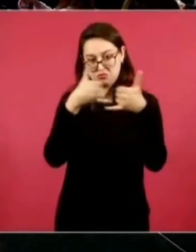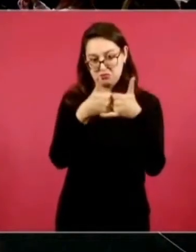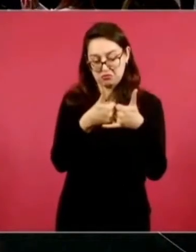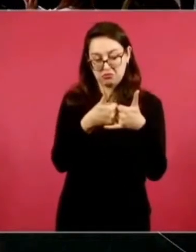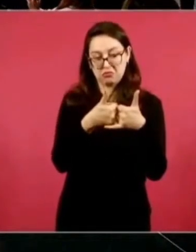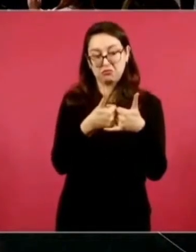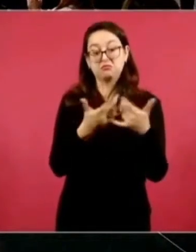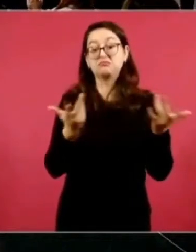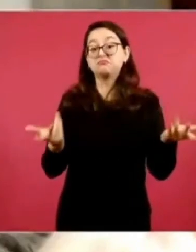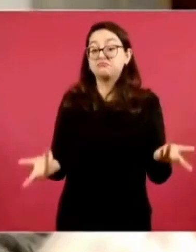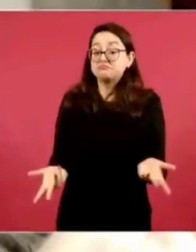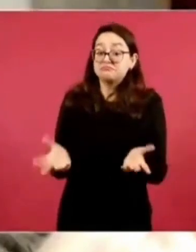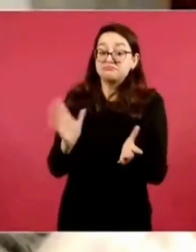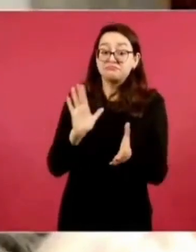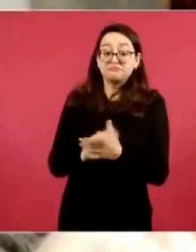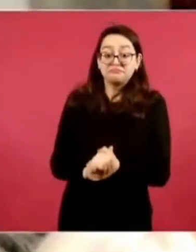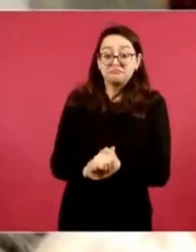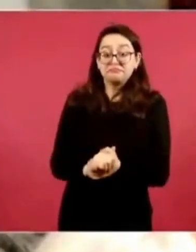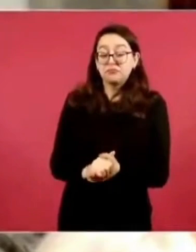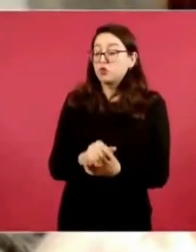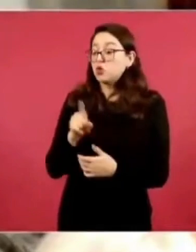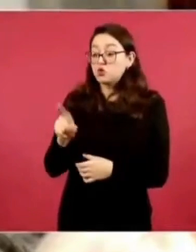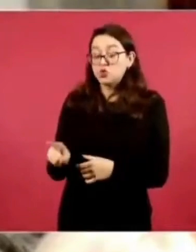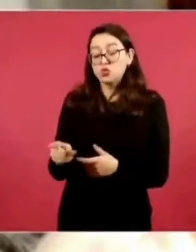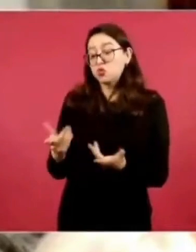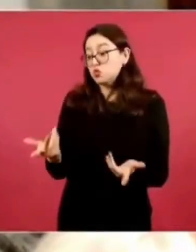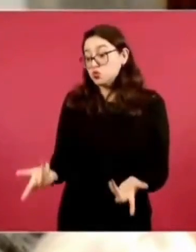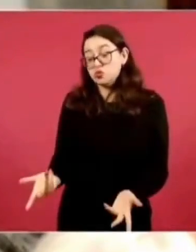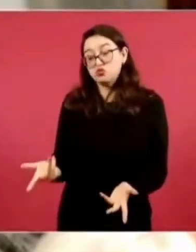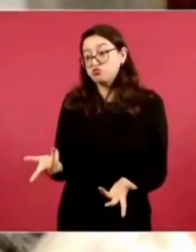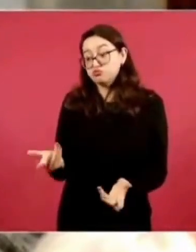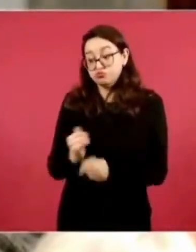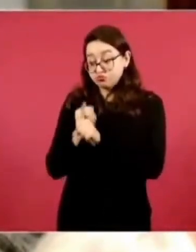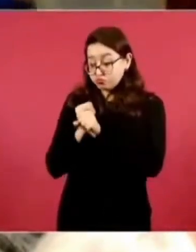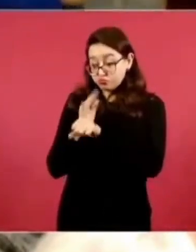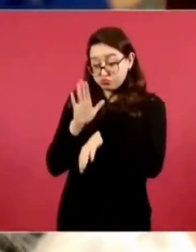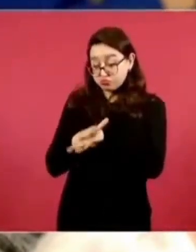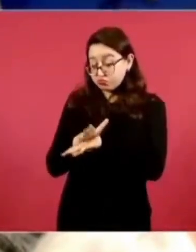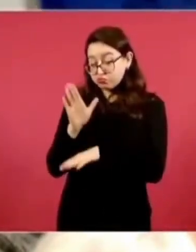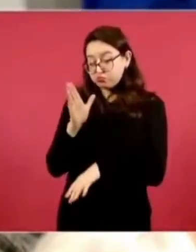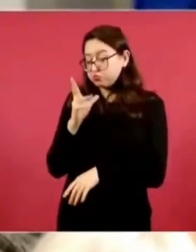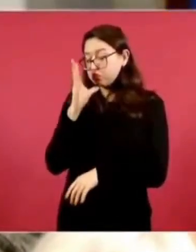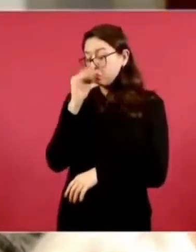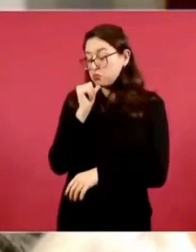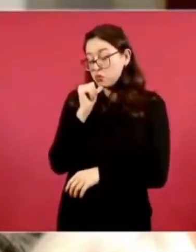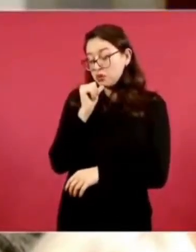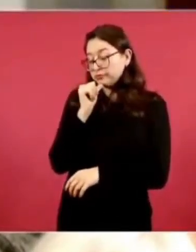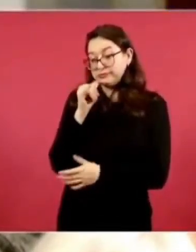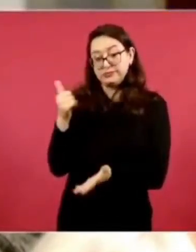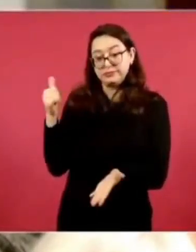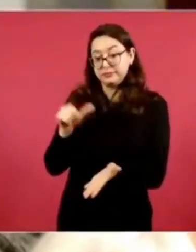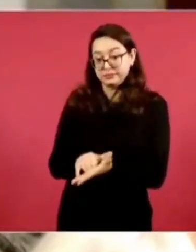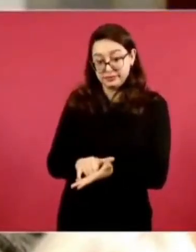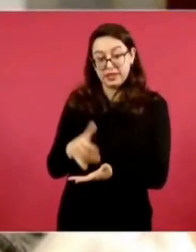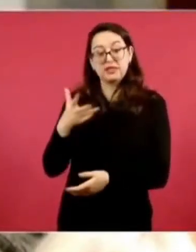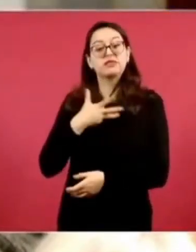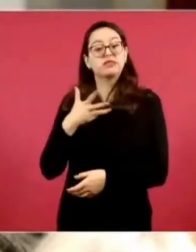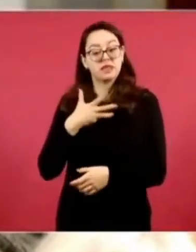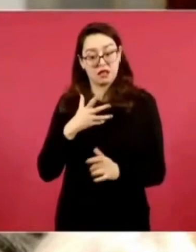septiembre, querida, tu caso no amerita para más, que tengas suerte, y me colgó. Esa llamada está grabada.